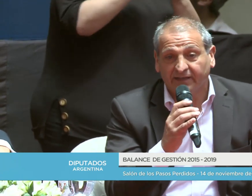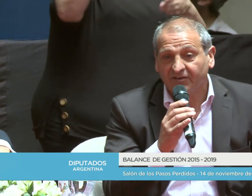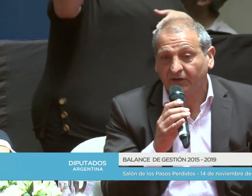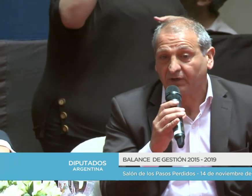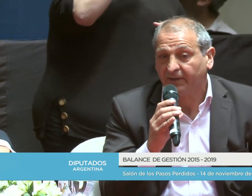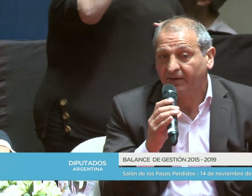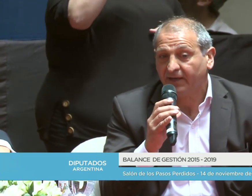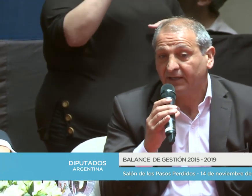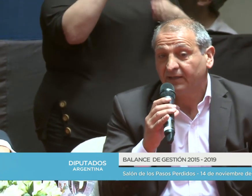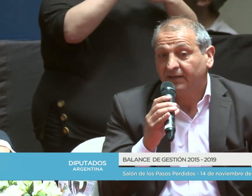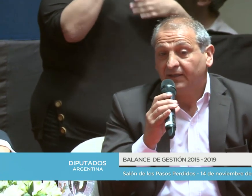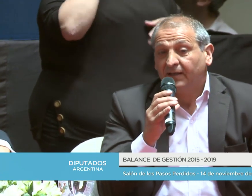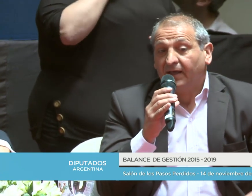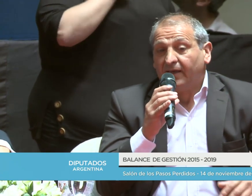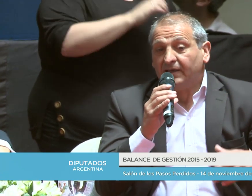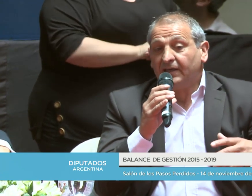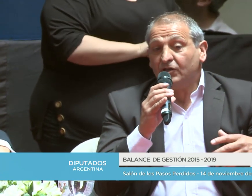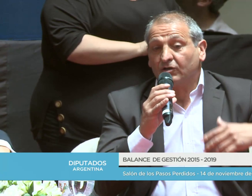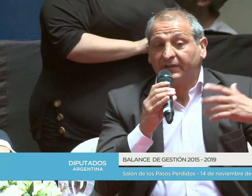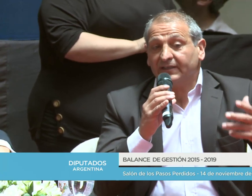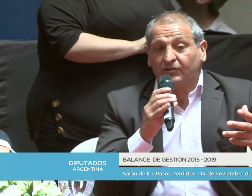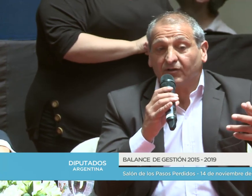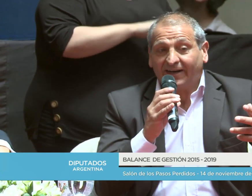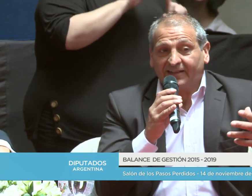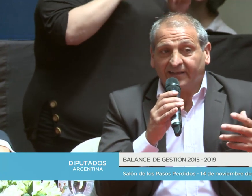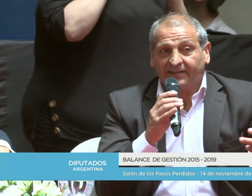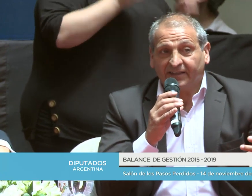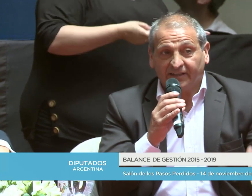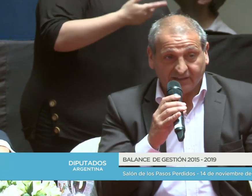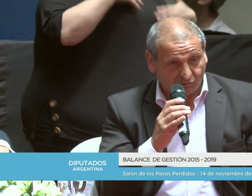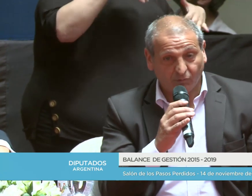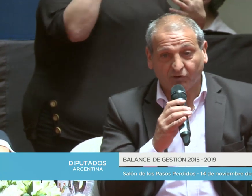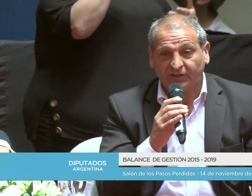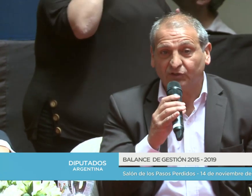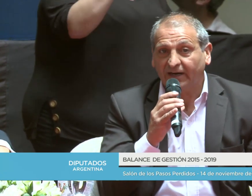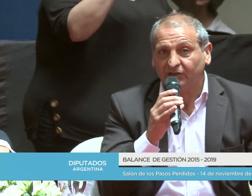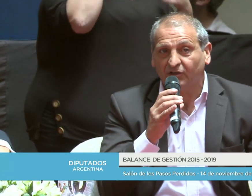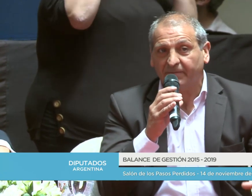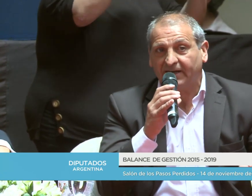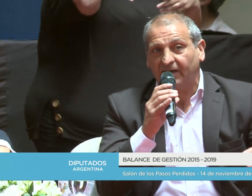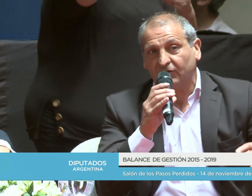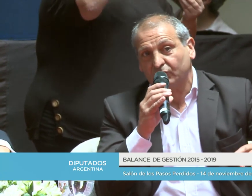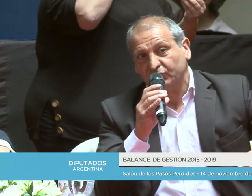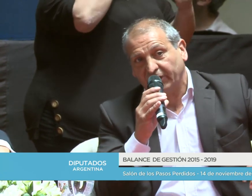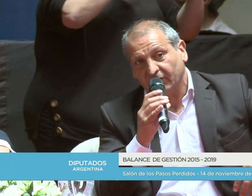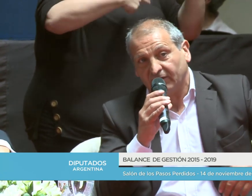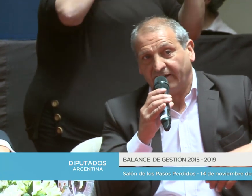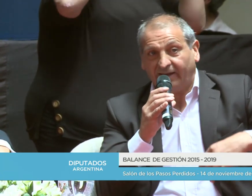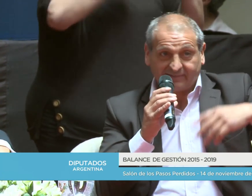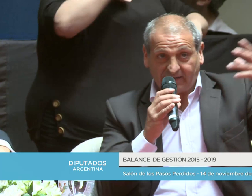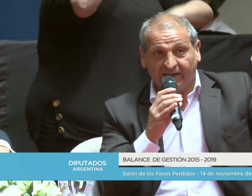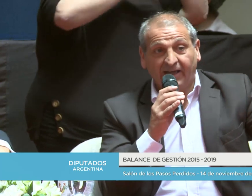de Callao y Rivadavia, y no contento con la grandeza de su proyección gastronómica,